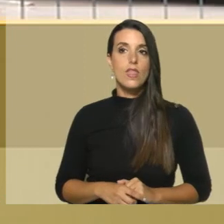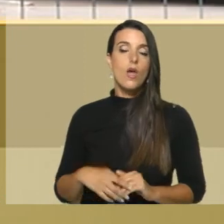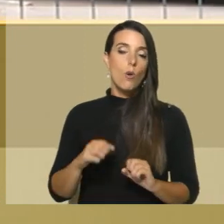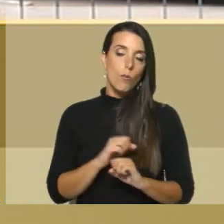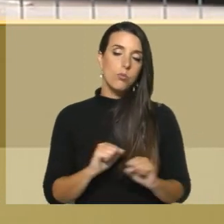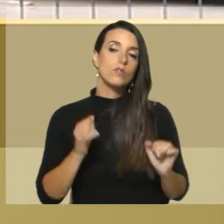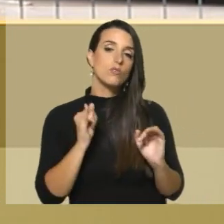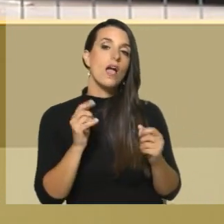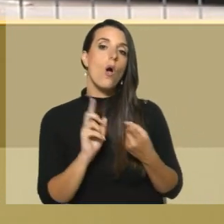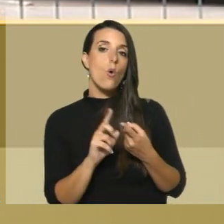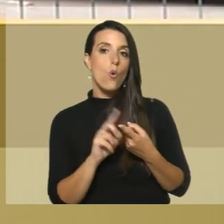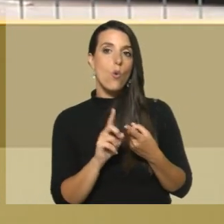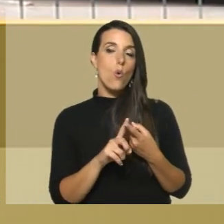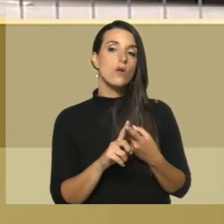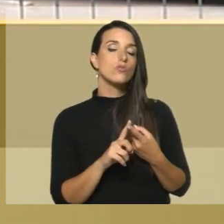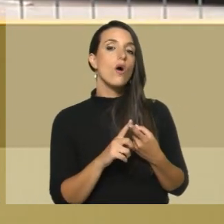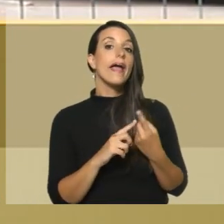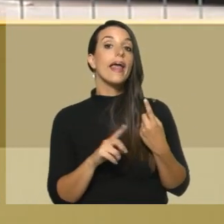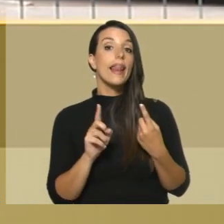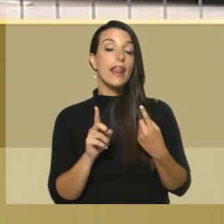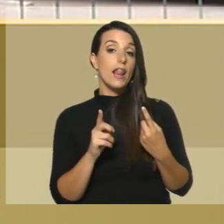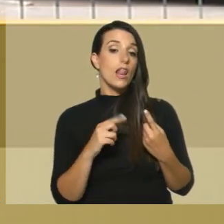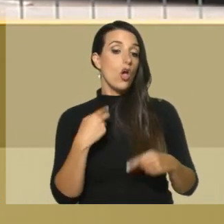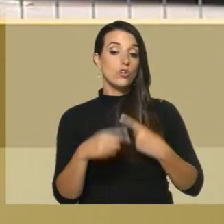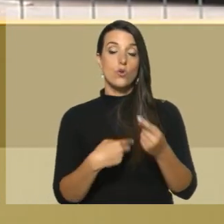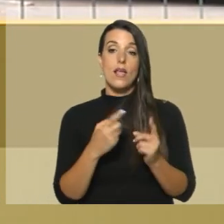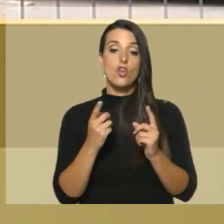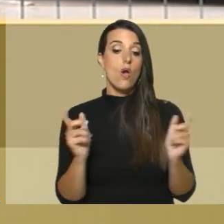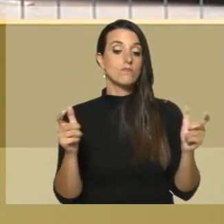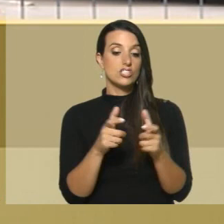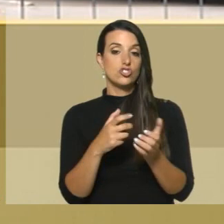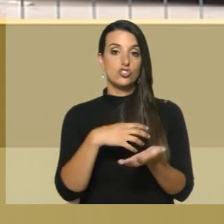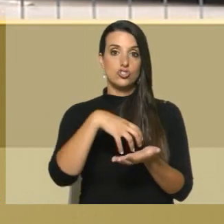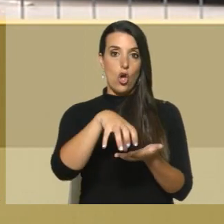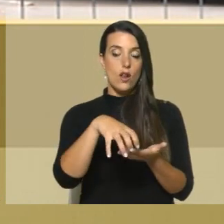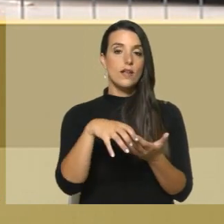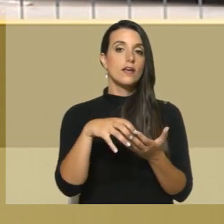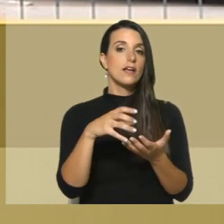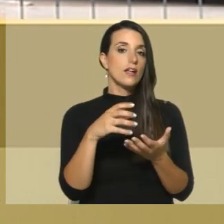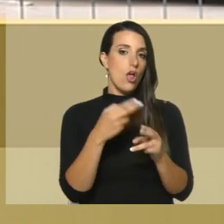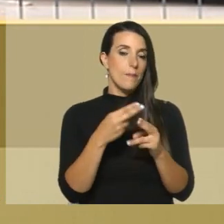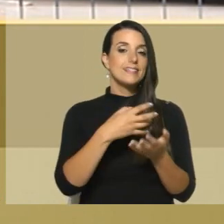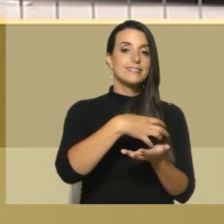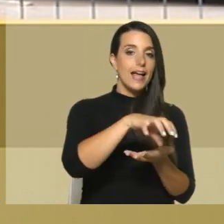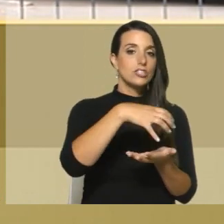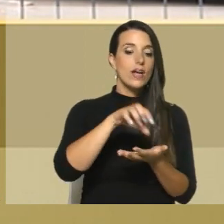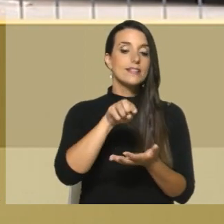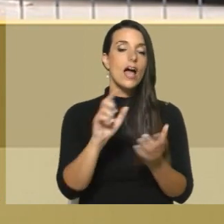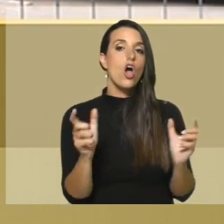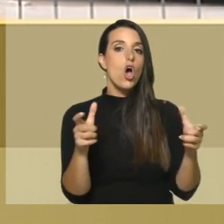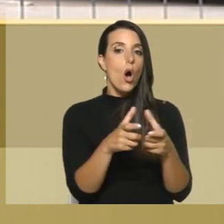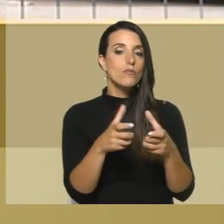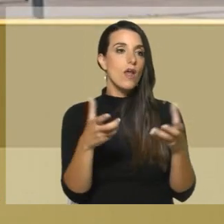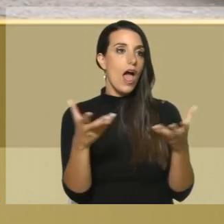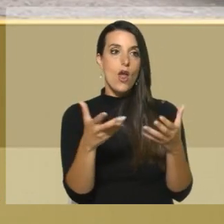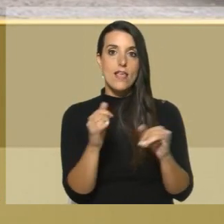llegar a un acuerdo es en cuanto a que seguir con una comisión multisectorial, que se llama. Esa comisión se iba a cortar